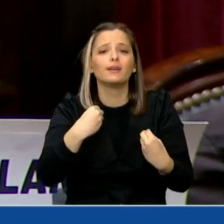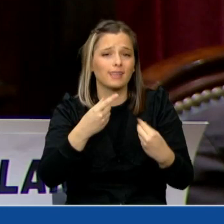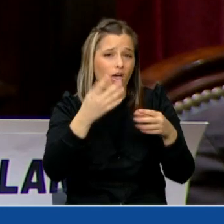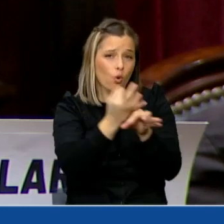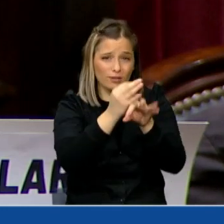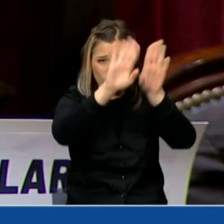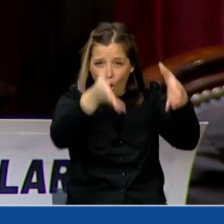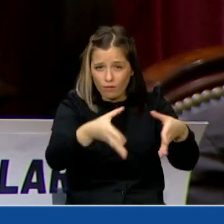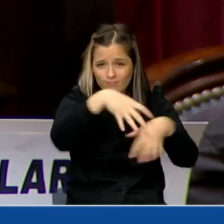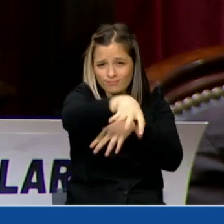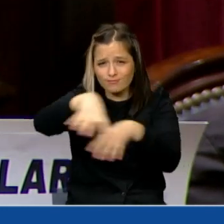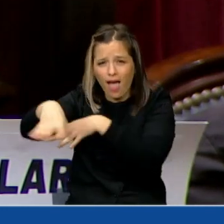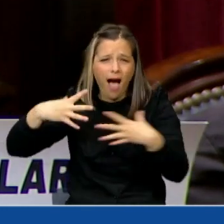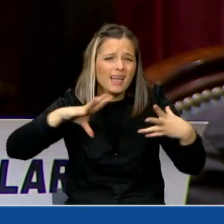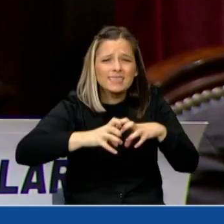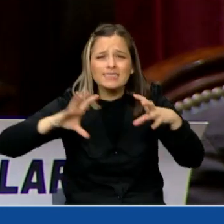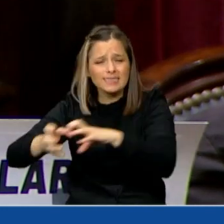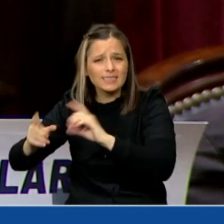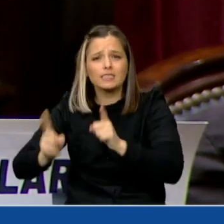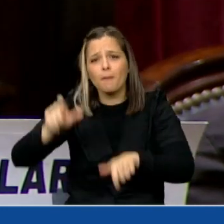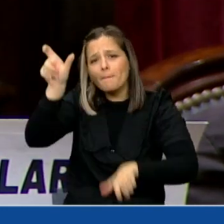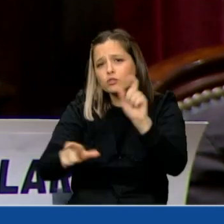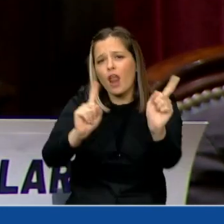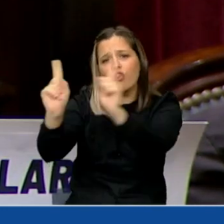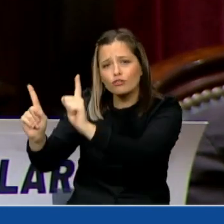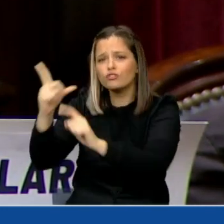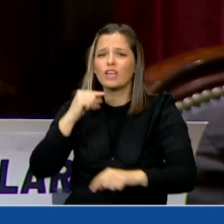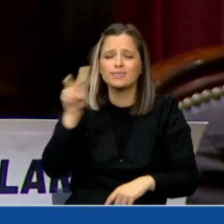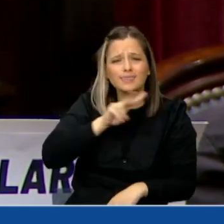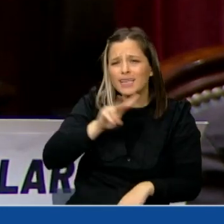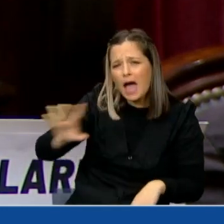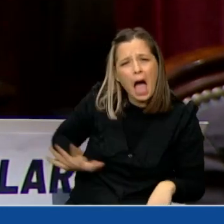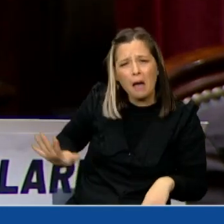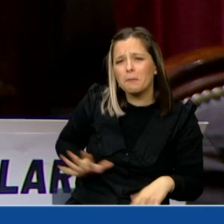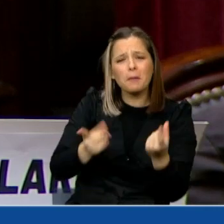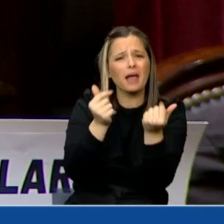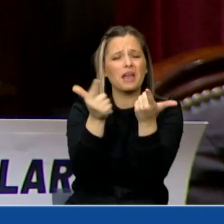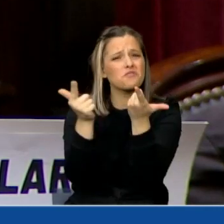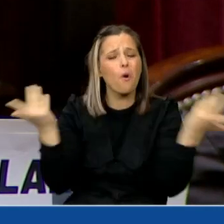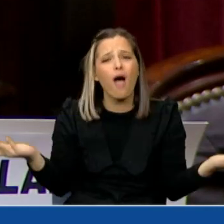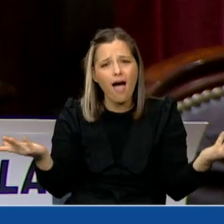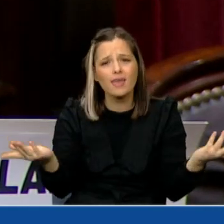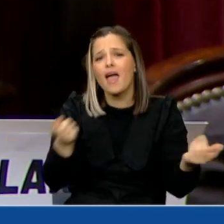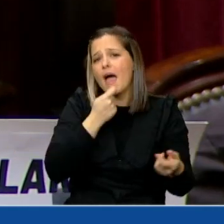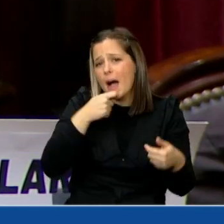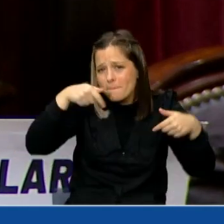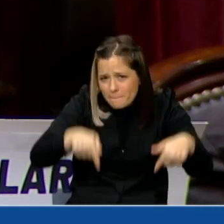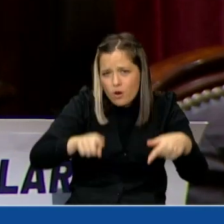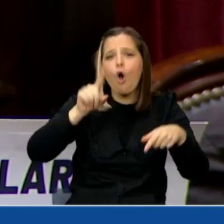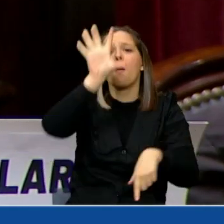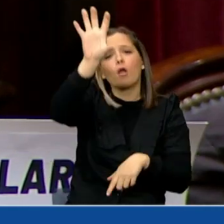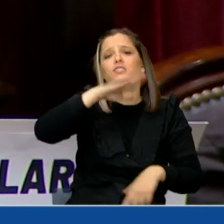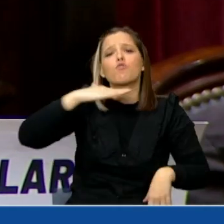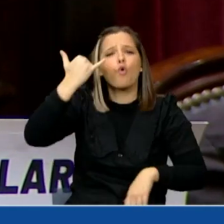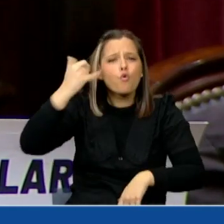educativa y a los salarios de hambre que perciben las y los docentes de todo el país. Hoy estamos viendo un gran ejemplo, con enormes huelgas en